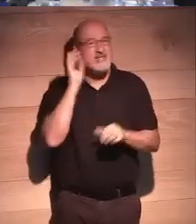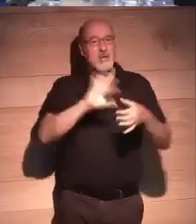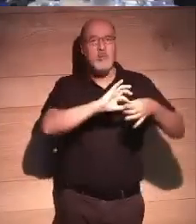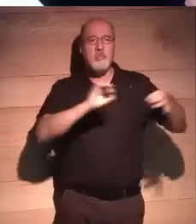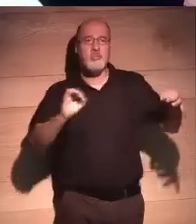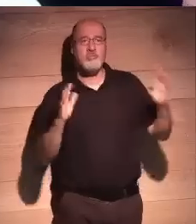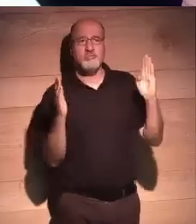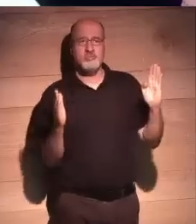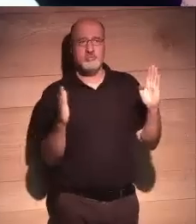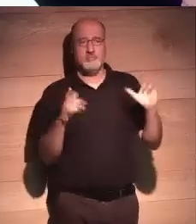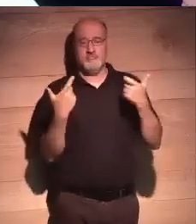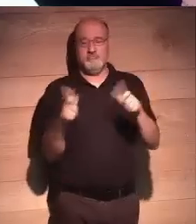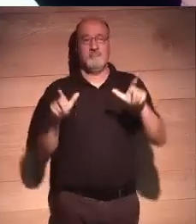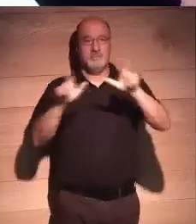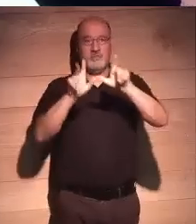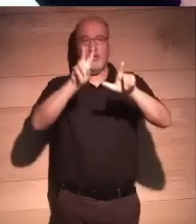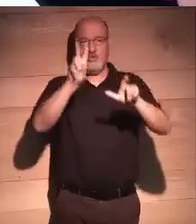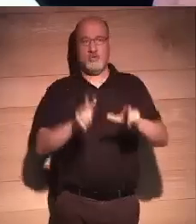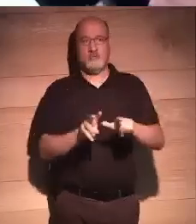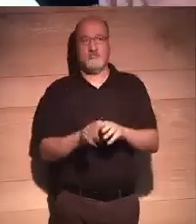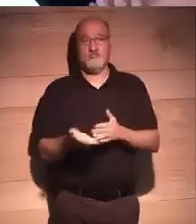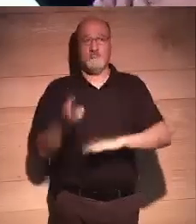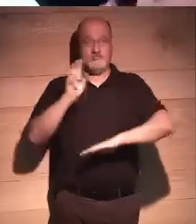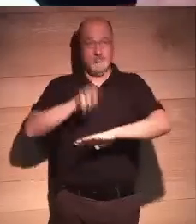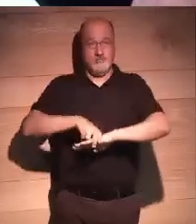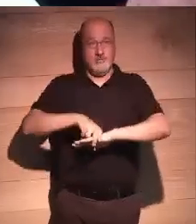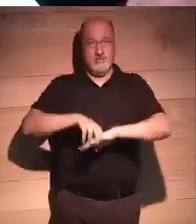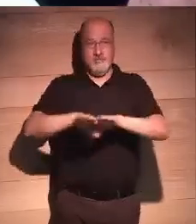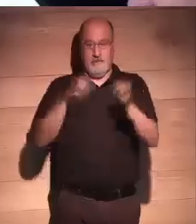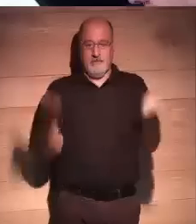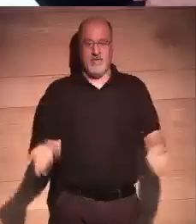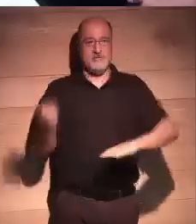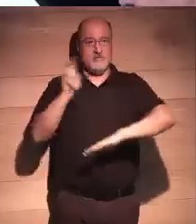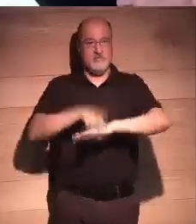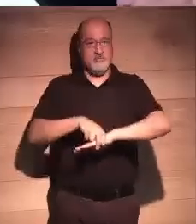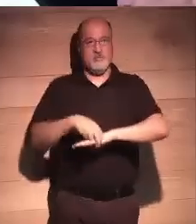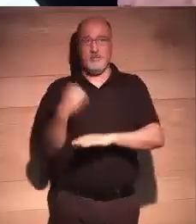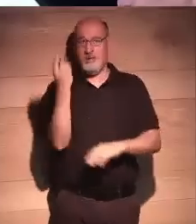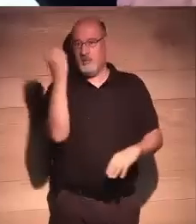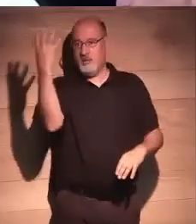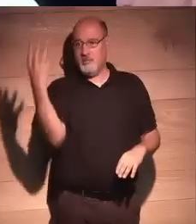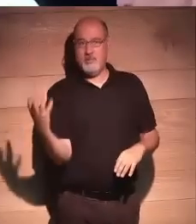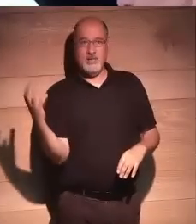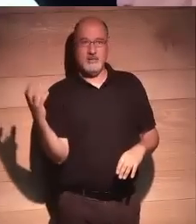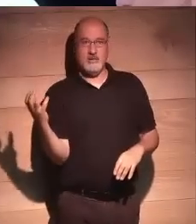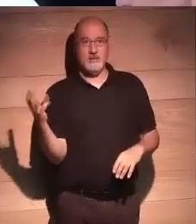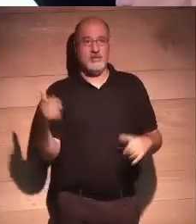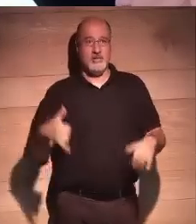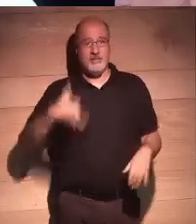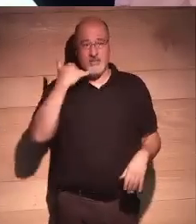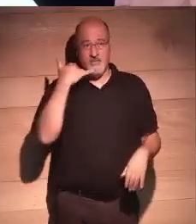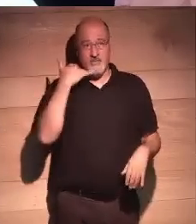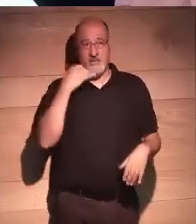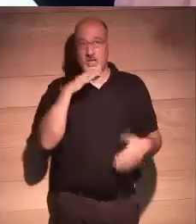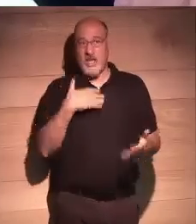continuidad. Había en la 2, bueno, y en Televisión Española había una chica que se sentaba en una mesa con una planta, al poder ser con una planta y un teléfono, y decía,